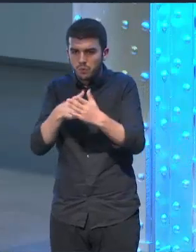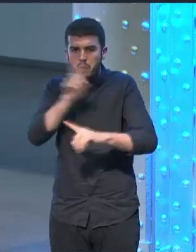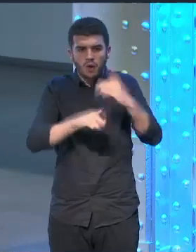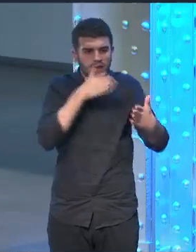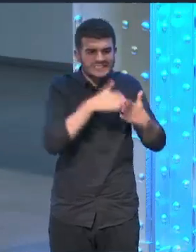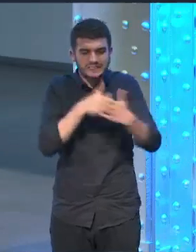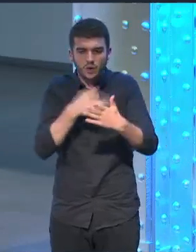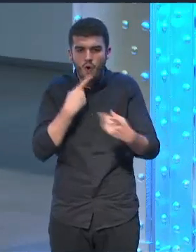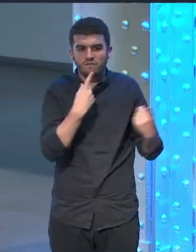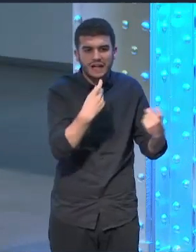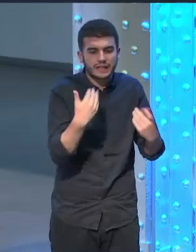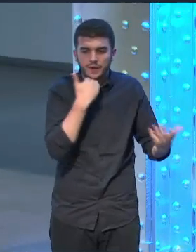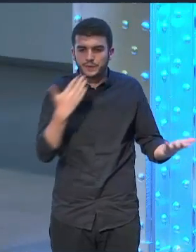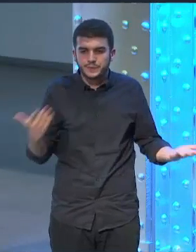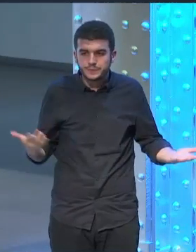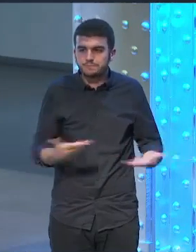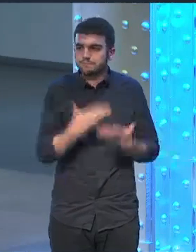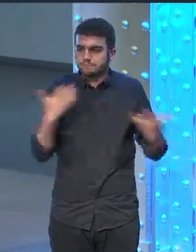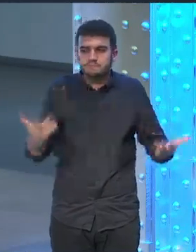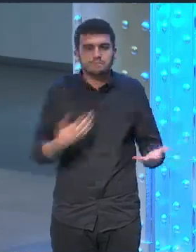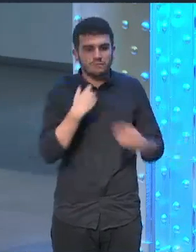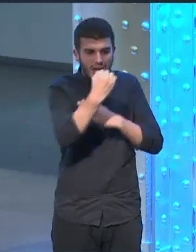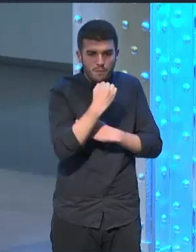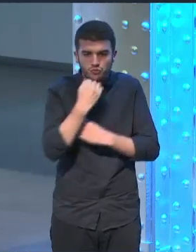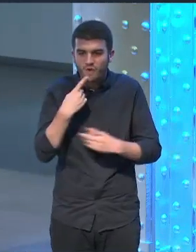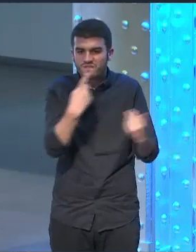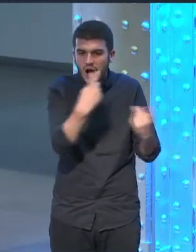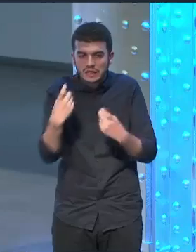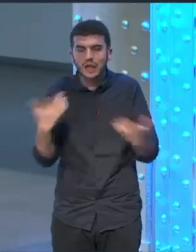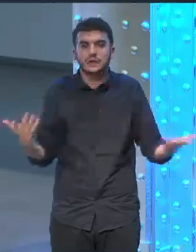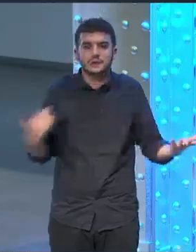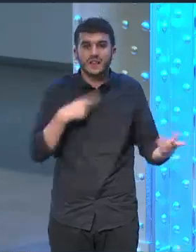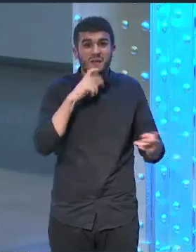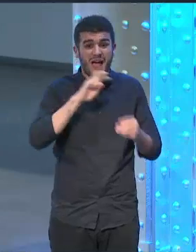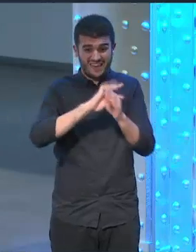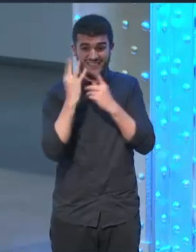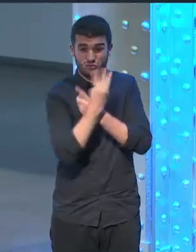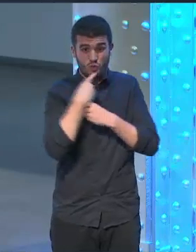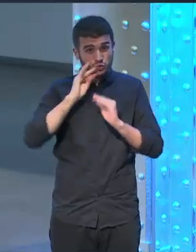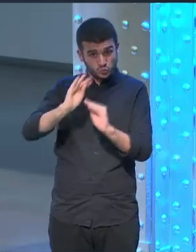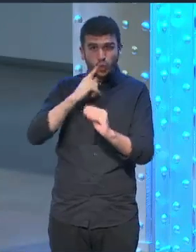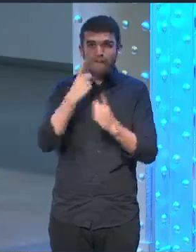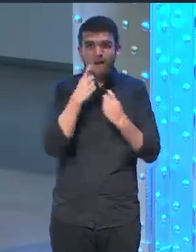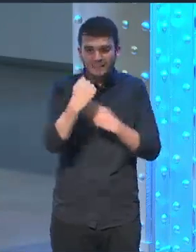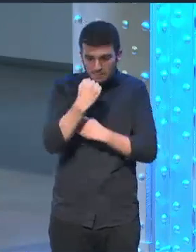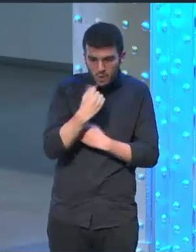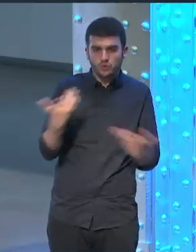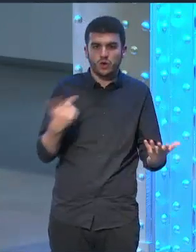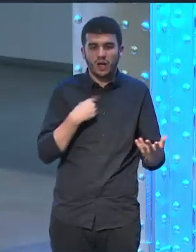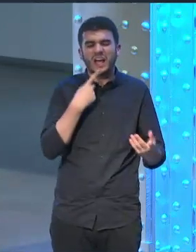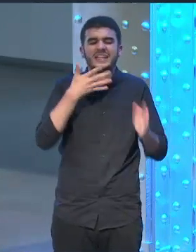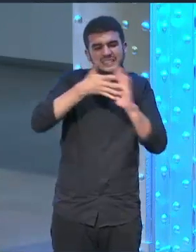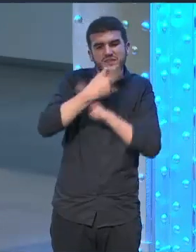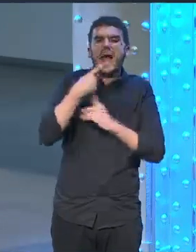esa falta de apoyo por parte de las personas de su entorno. Esto también es muy importante para poder